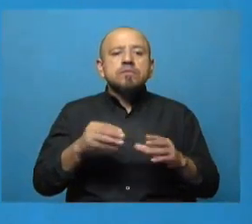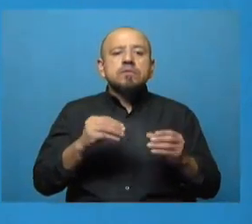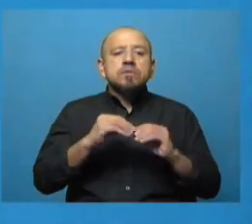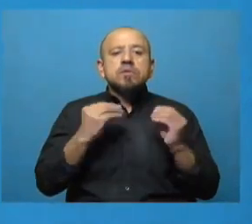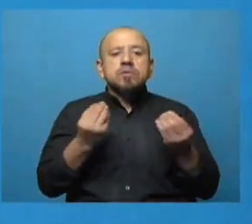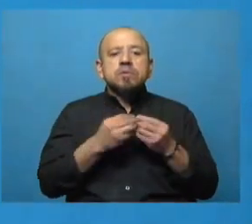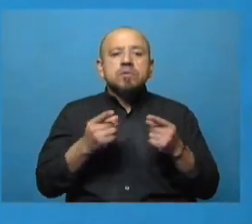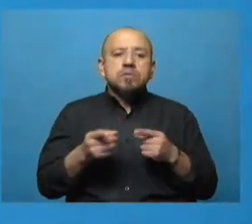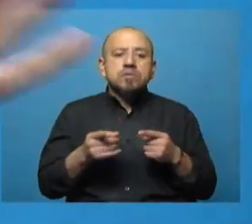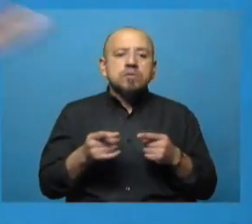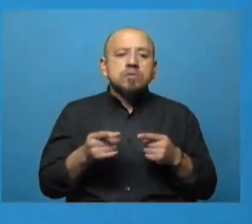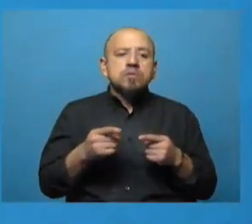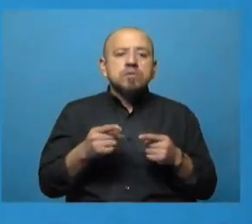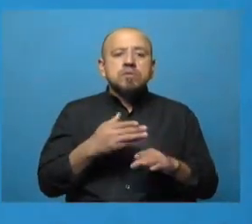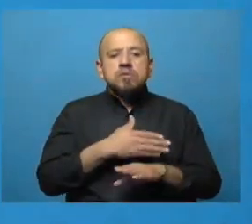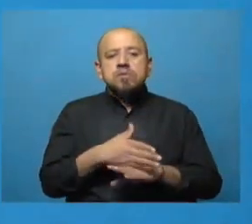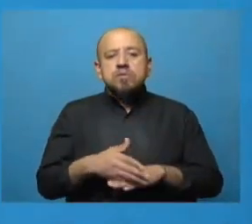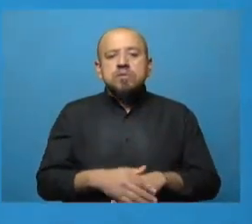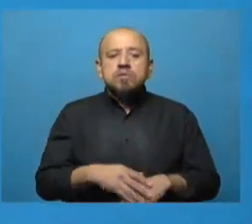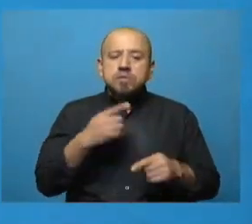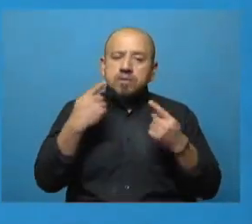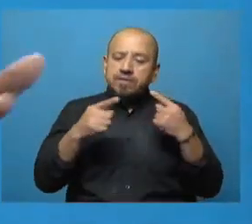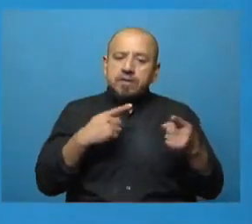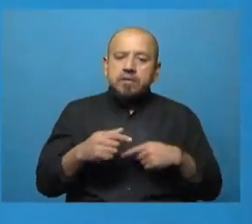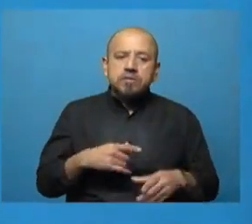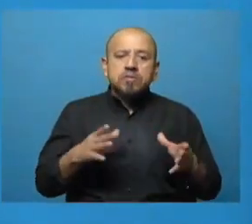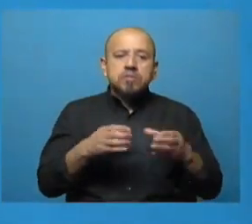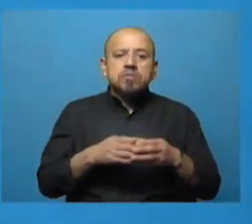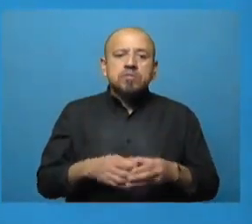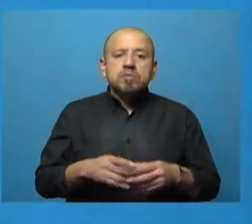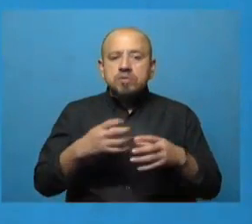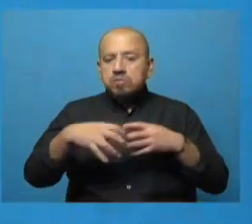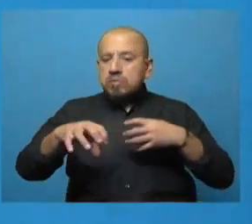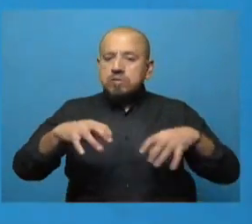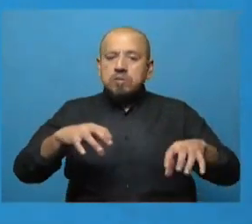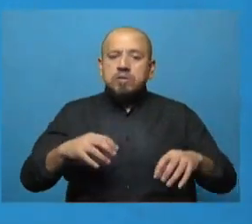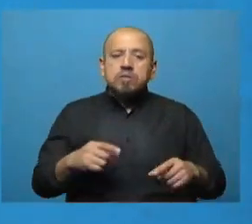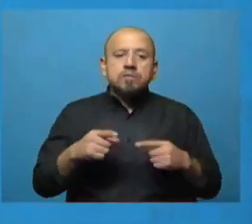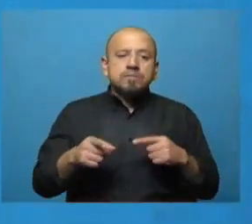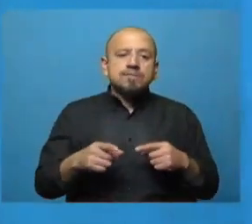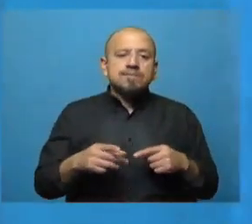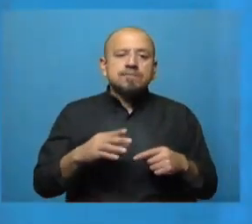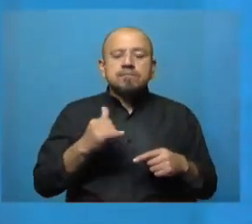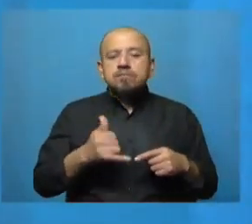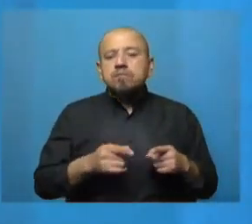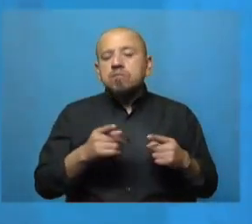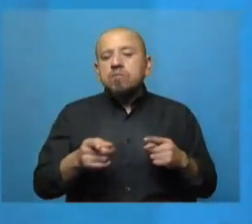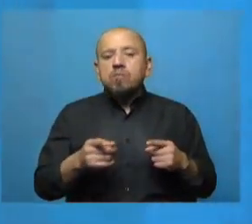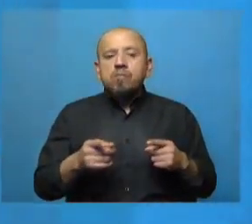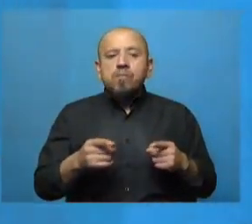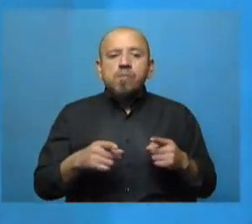haciendo nos ponemos aquí diferentes equipos para separar las aguas y además tenemos una una